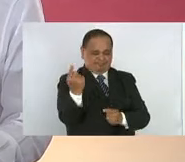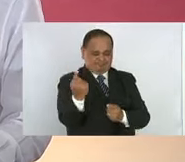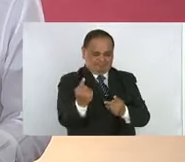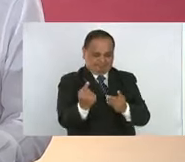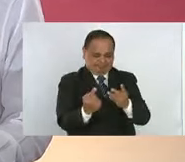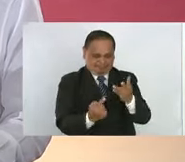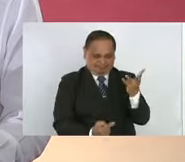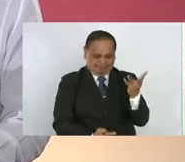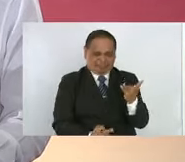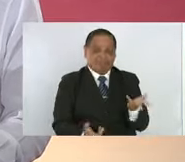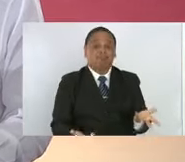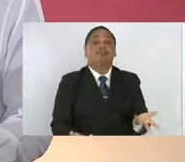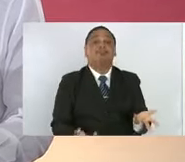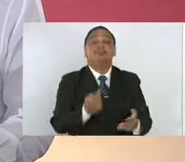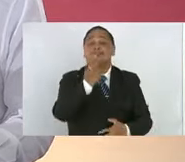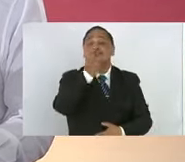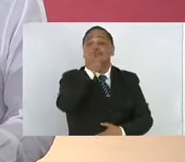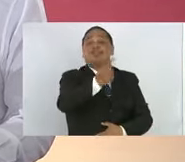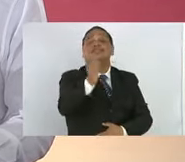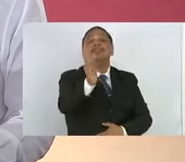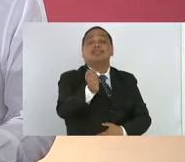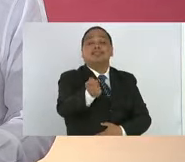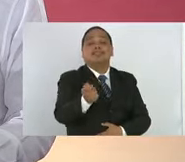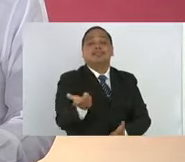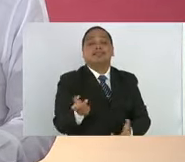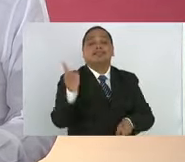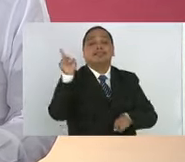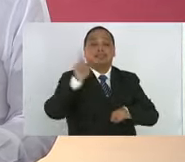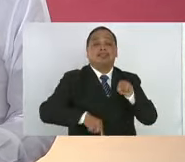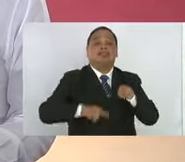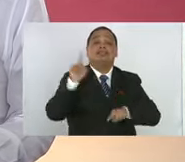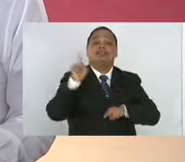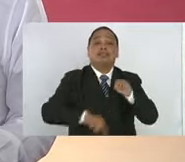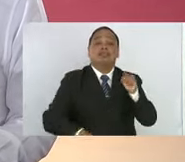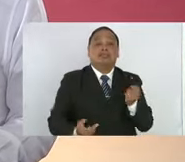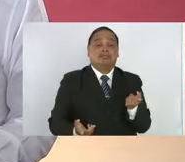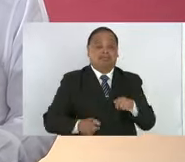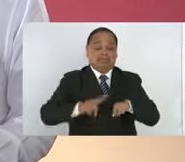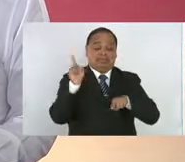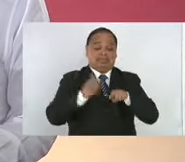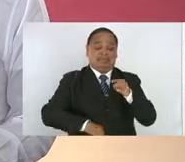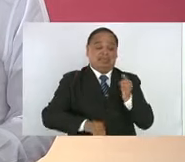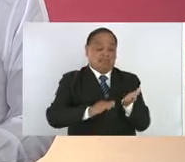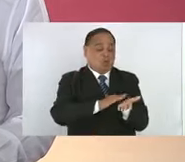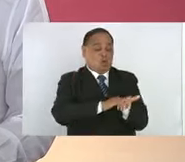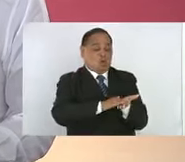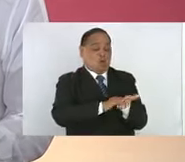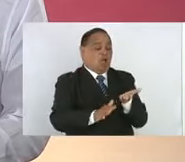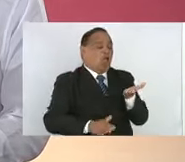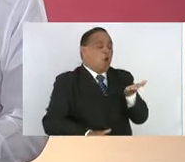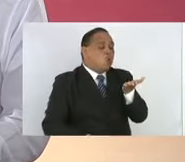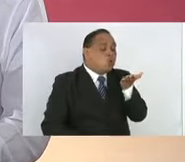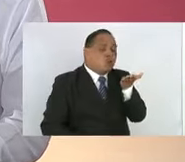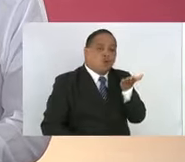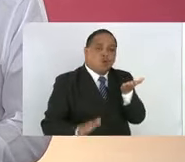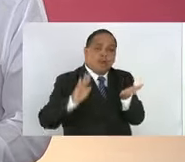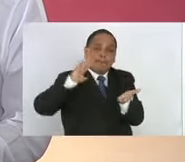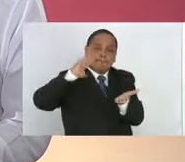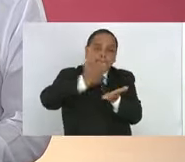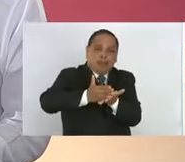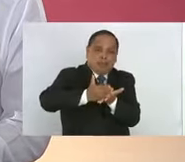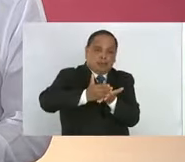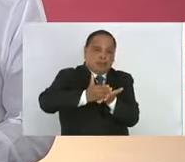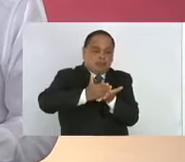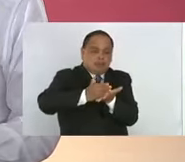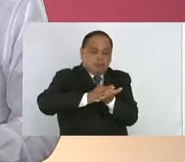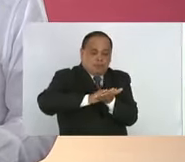se quite, que se elimine el bloqueo